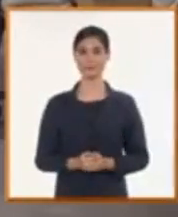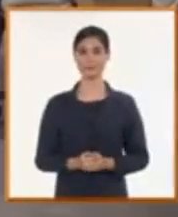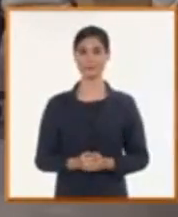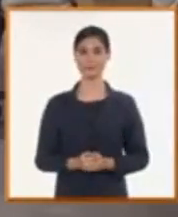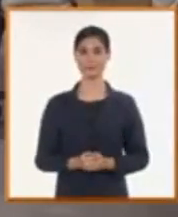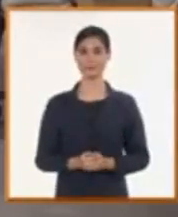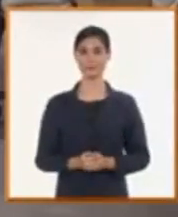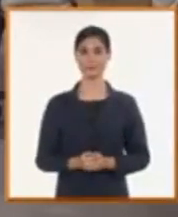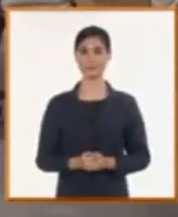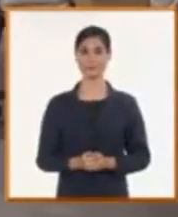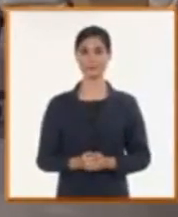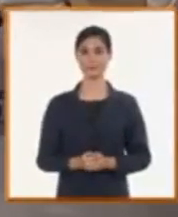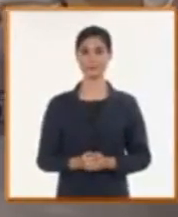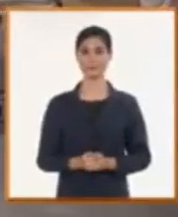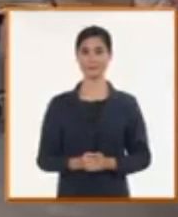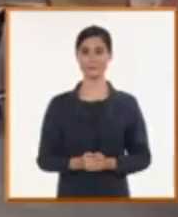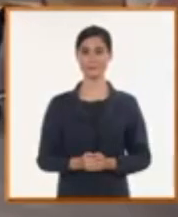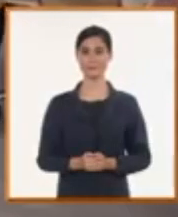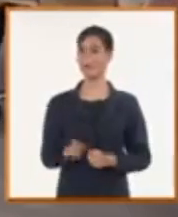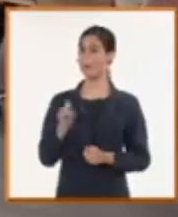obligatorio mayormente. ¿Qué edad tenía usted?